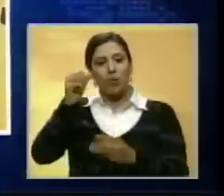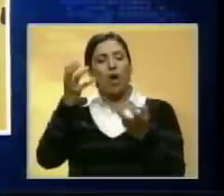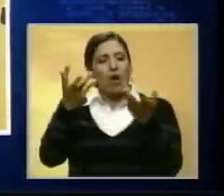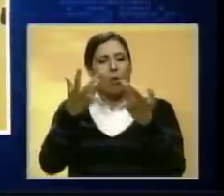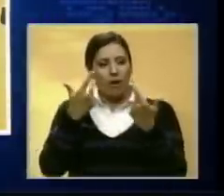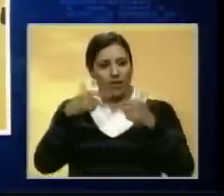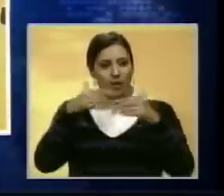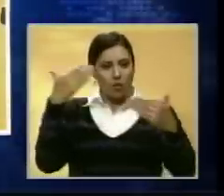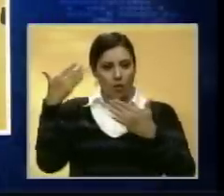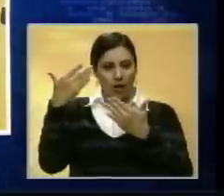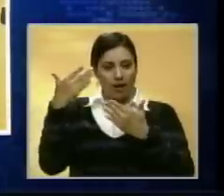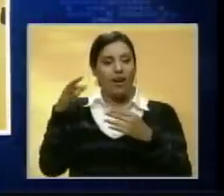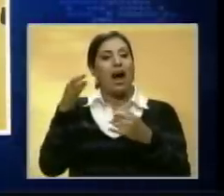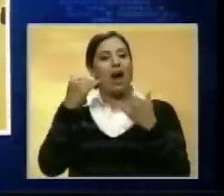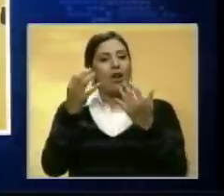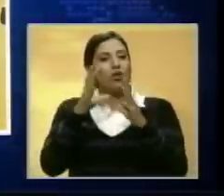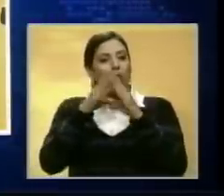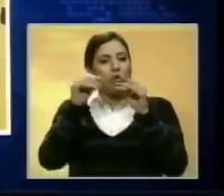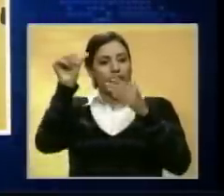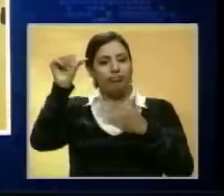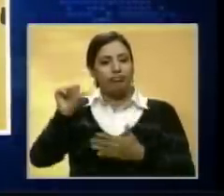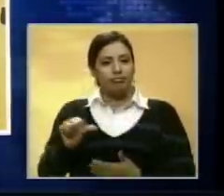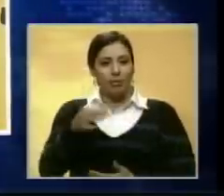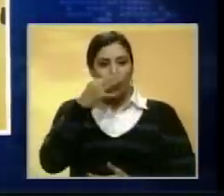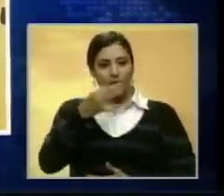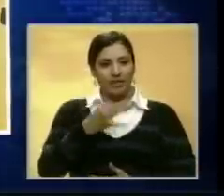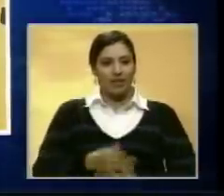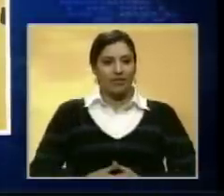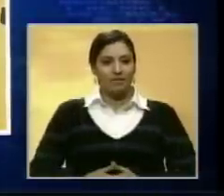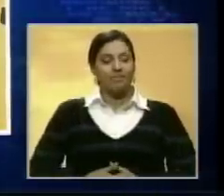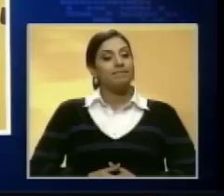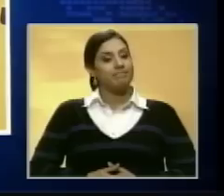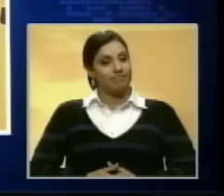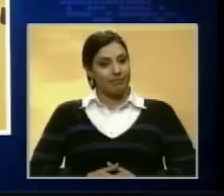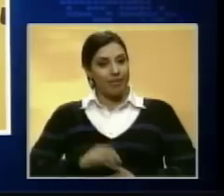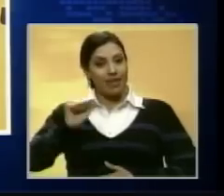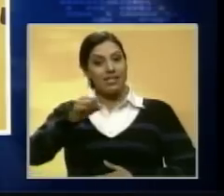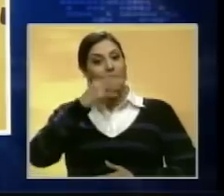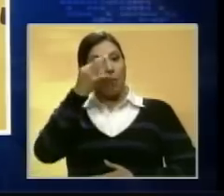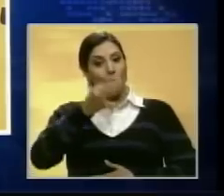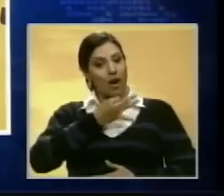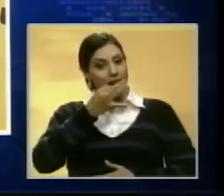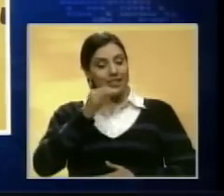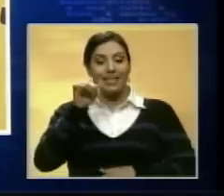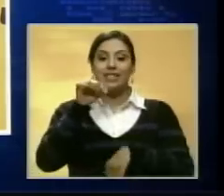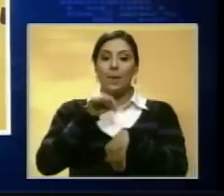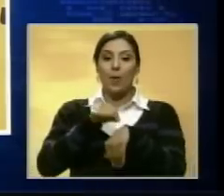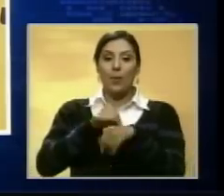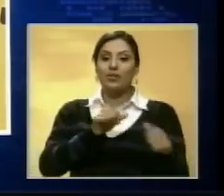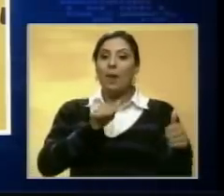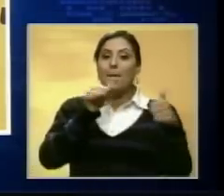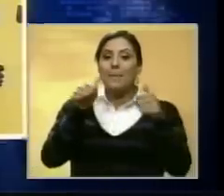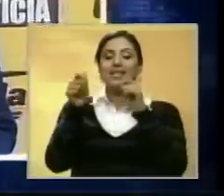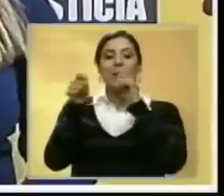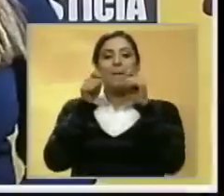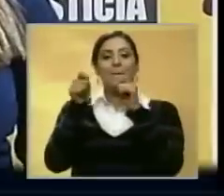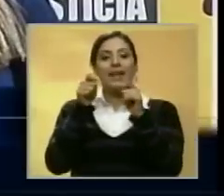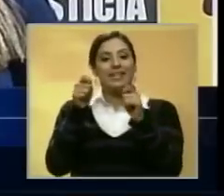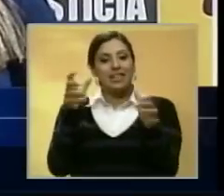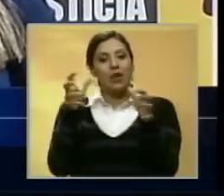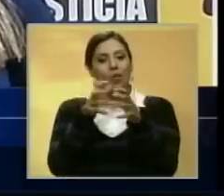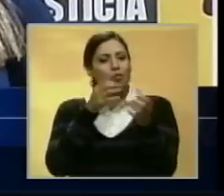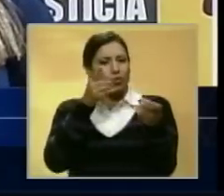la sede de la Tolda Amarilla y nos trae los detalles. Buenas tardes, Milagros. Así es, muy buenas tardes. En estos momentos ya se inicia la rueda de prensa del que